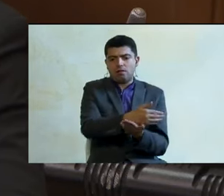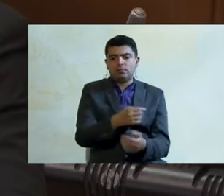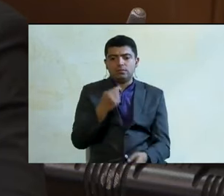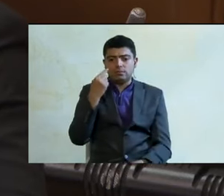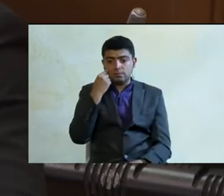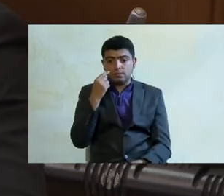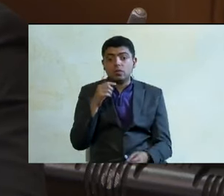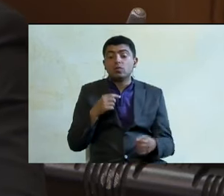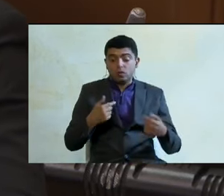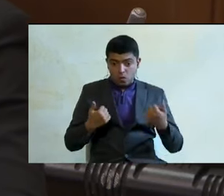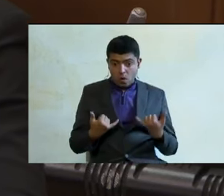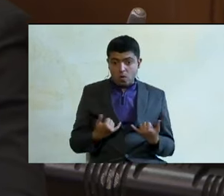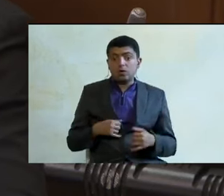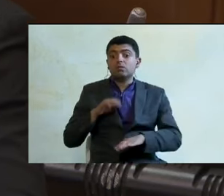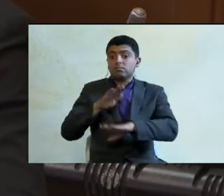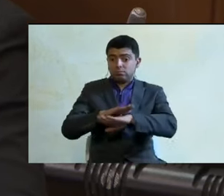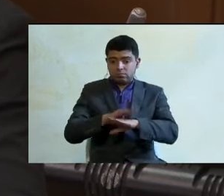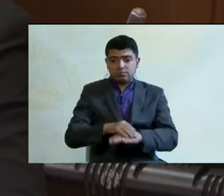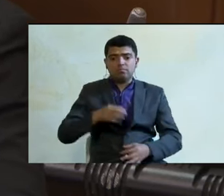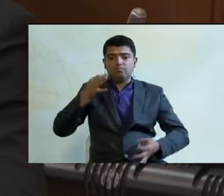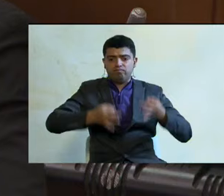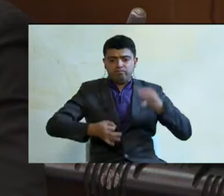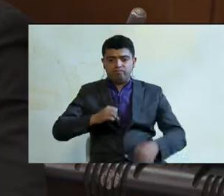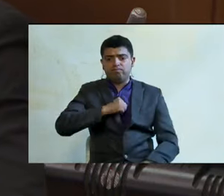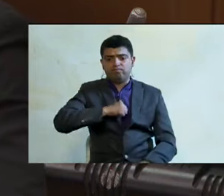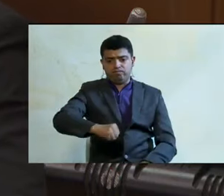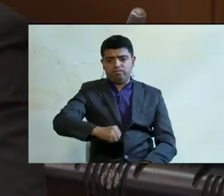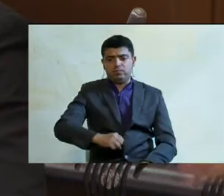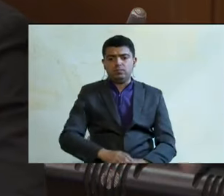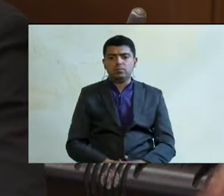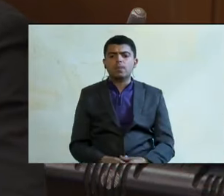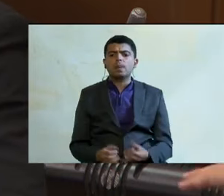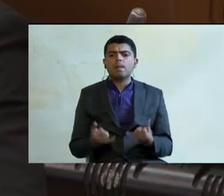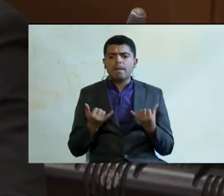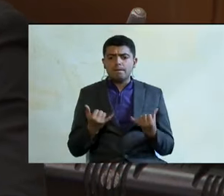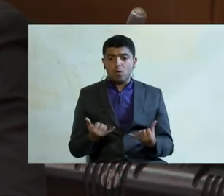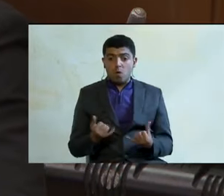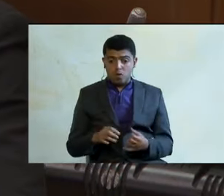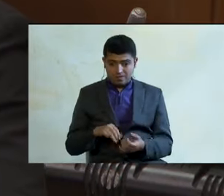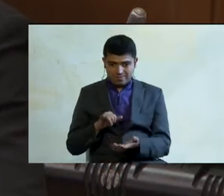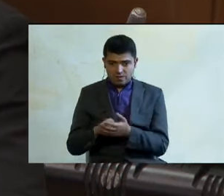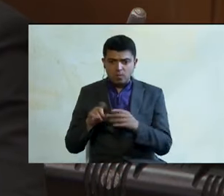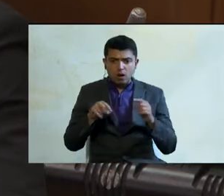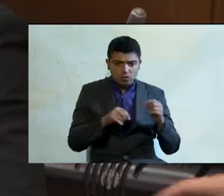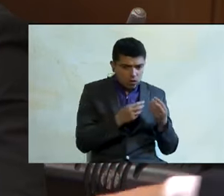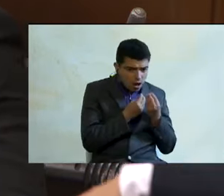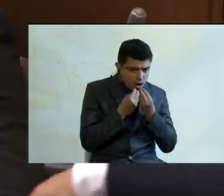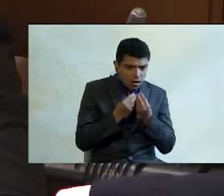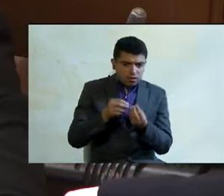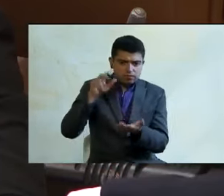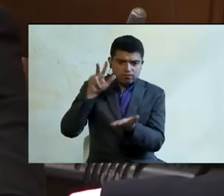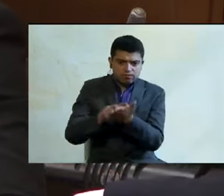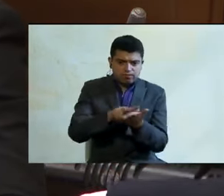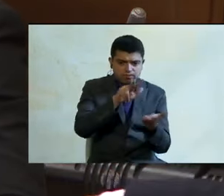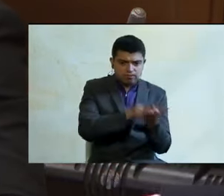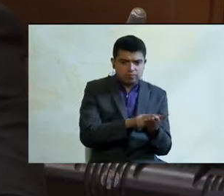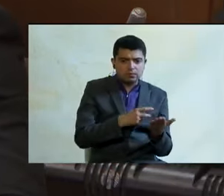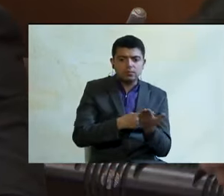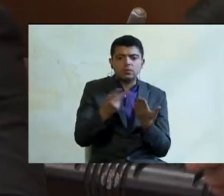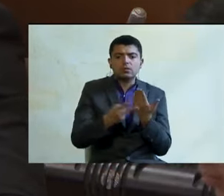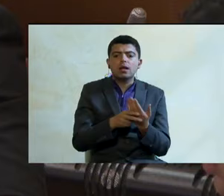derecho mire los que estamos aprobando este proyecto somos los